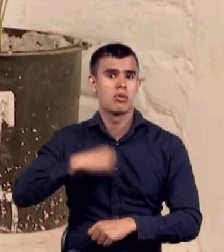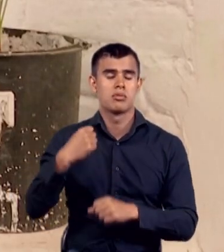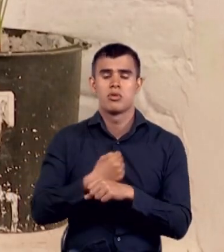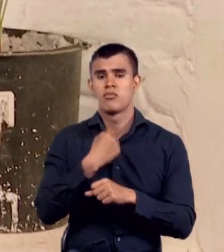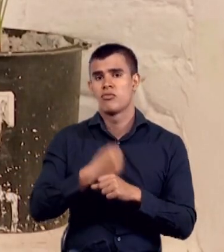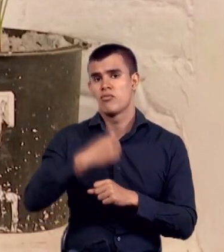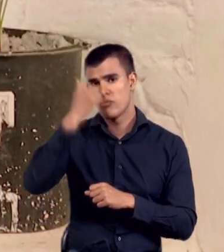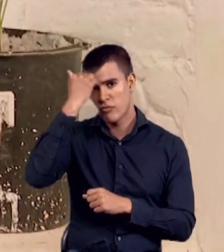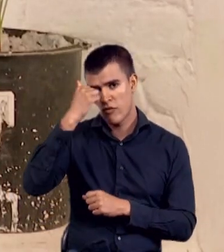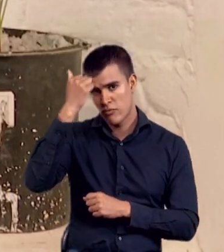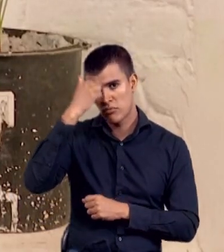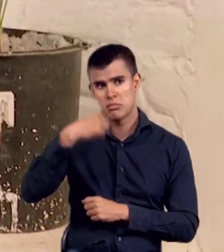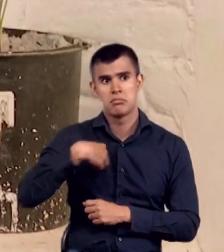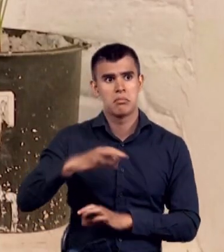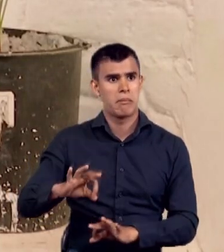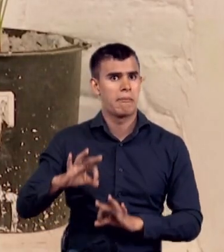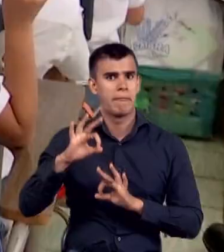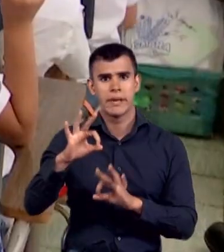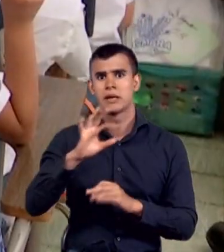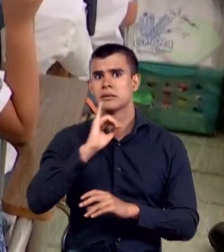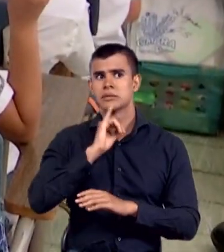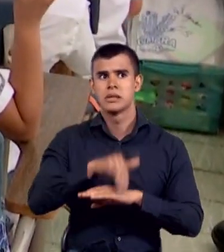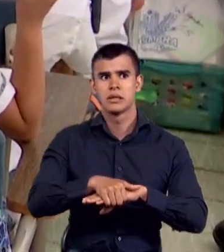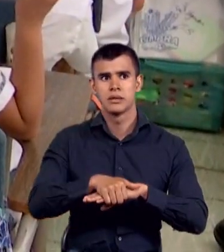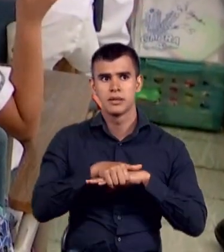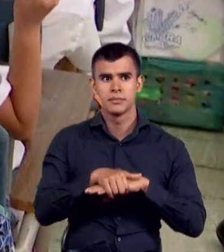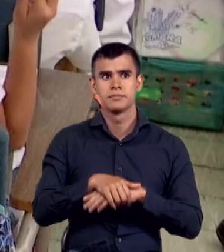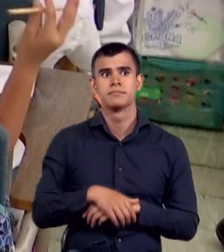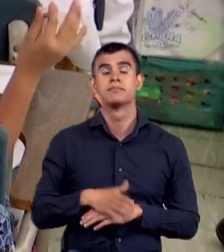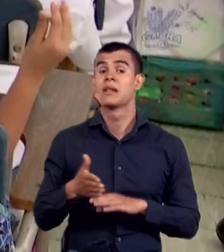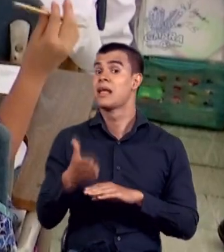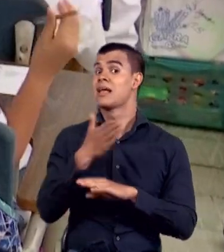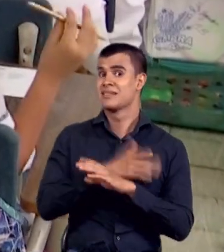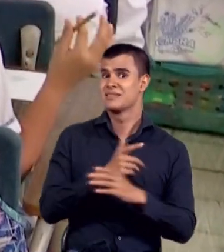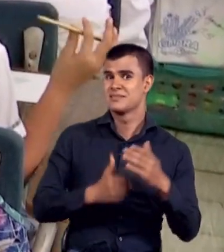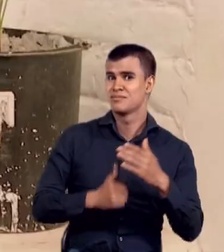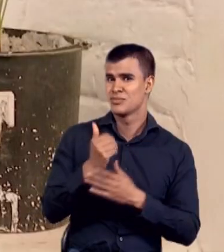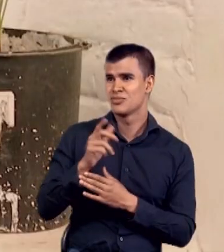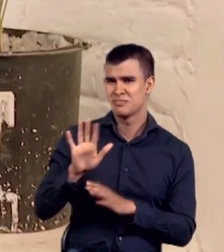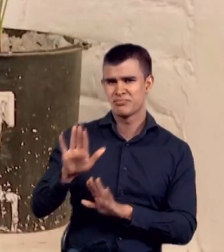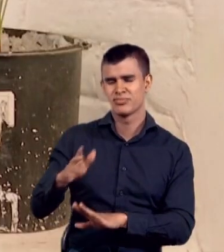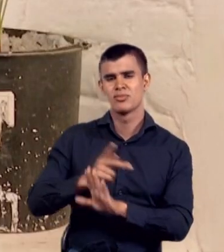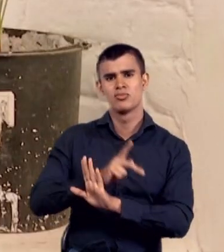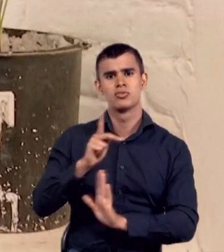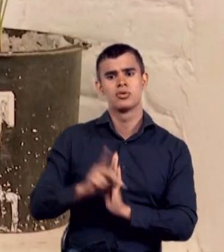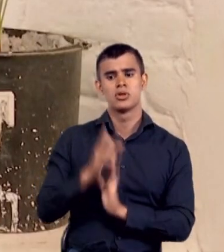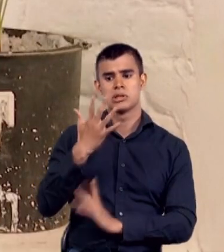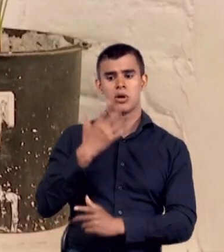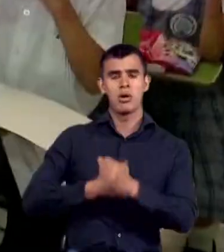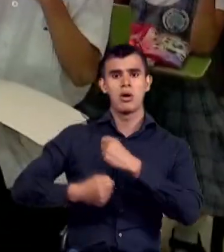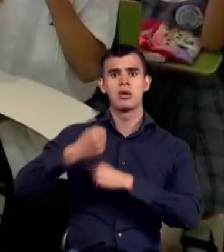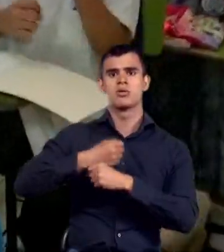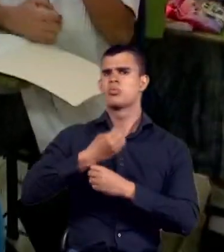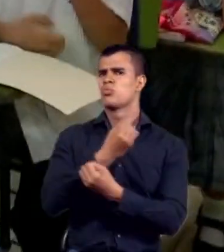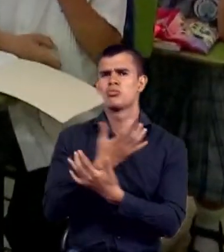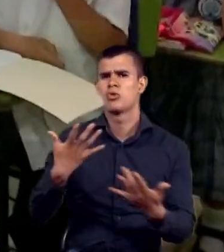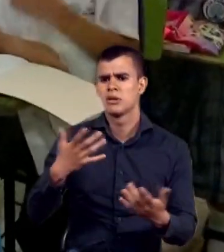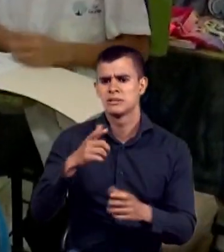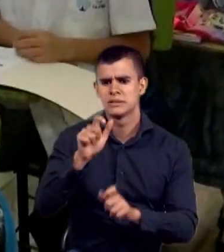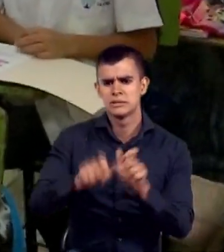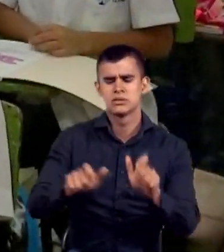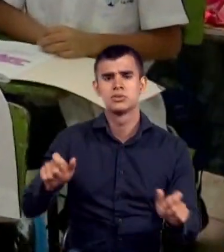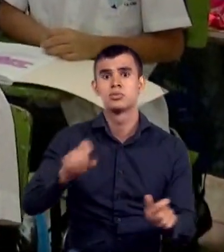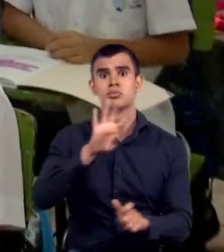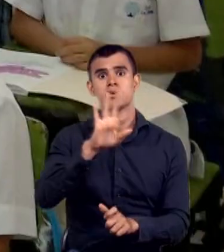con ese tema, que puedo ser profesora aquí y que soy muy buena en el inglés. Cuando iniciaron